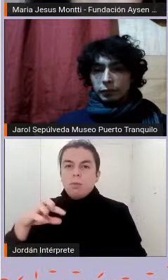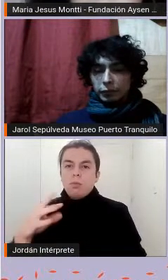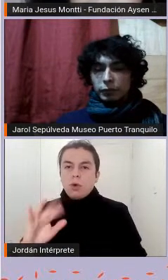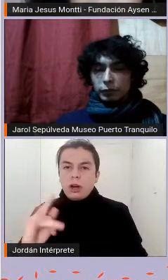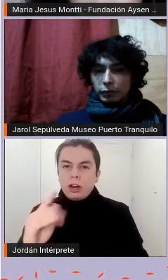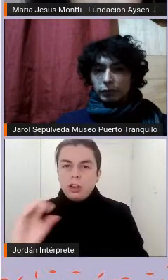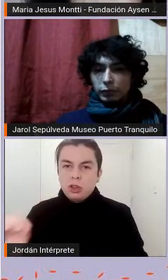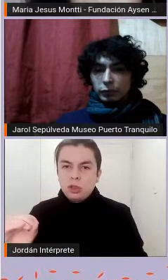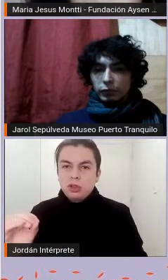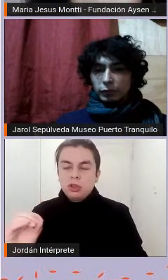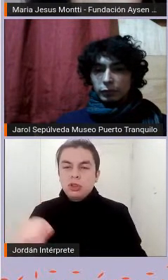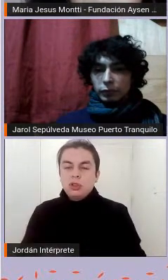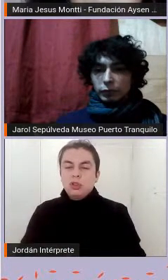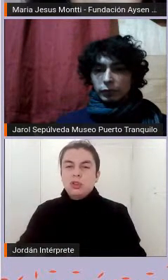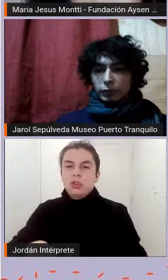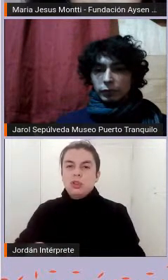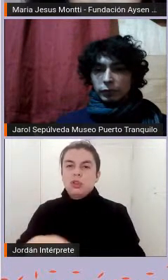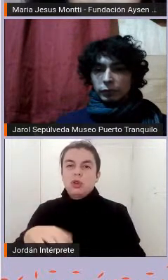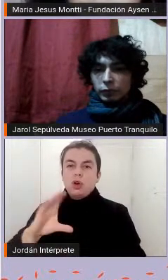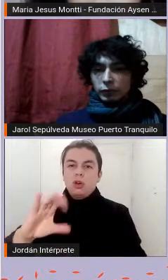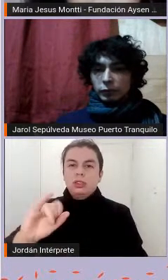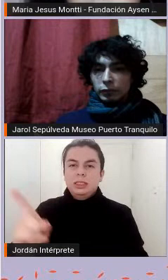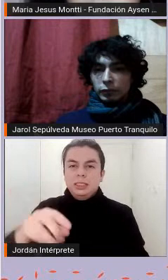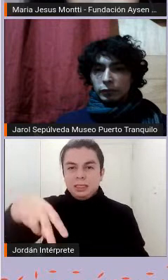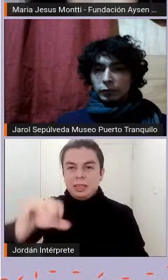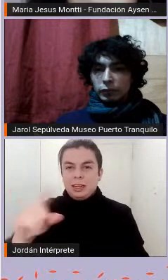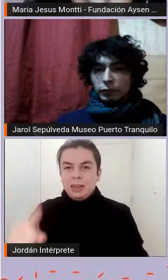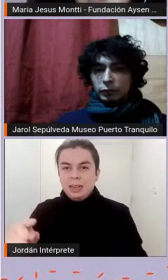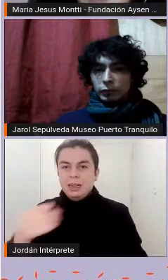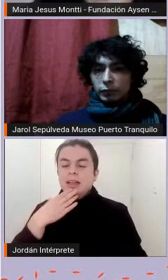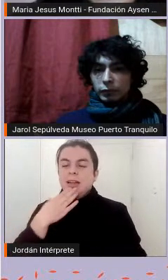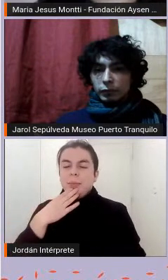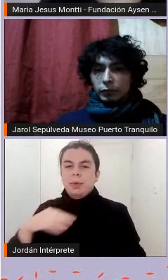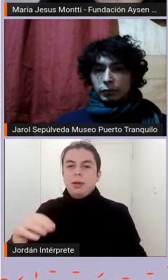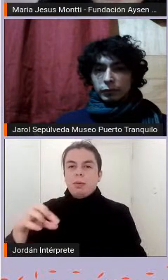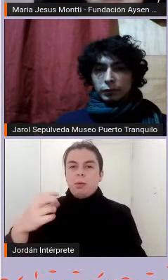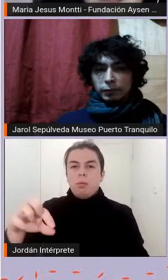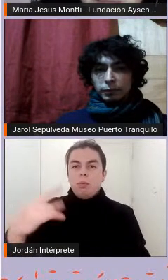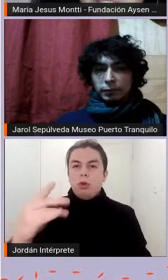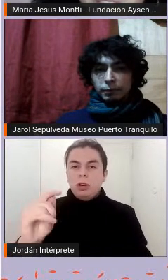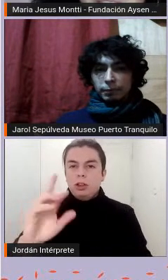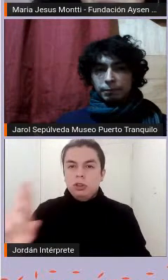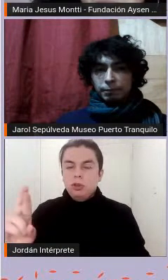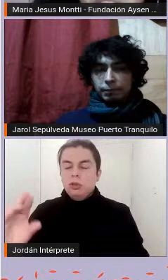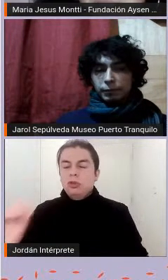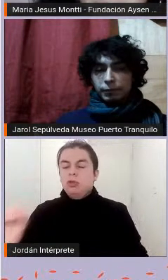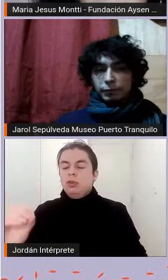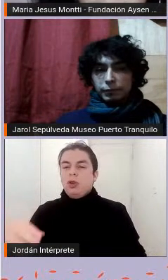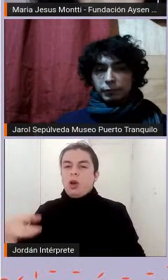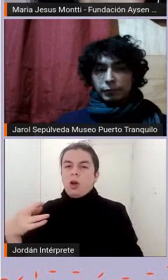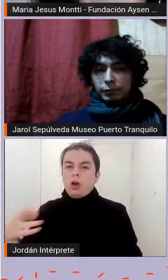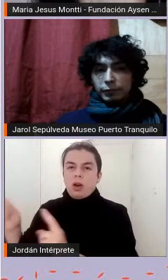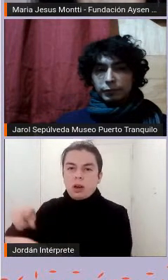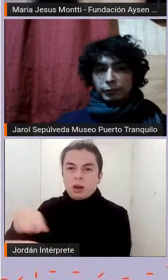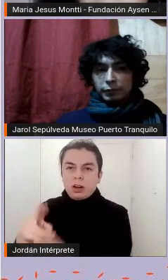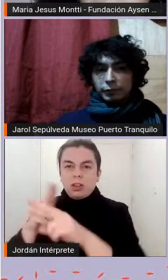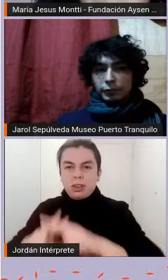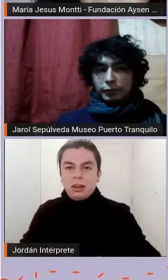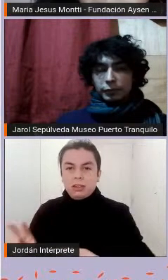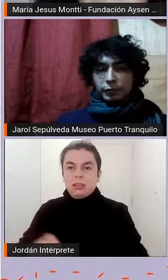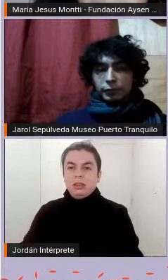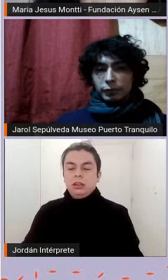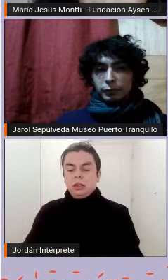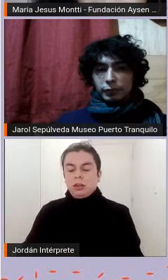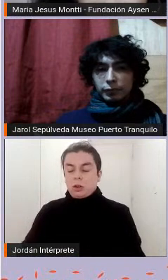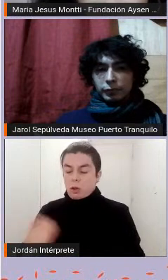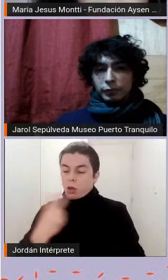Cisnes, ambas dos localidades costeras. Me gustaría también contarles, para los que no sepan,